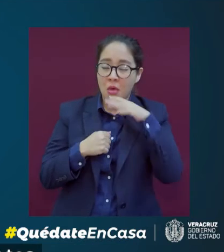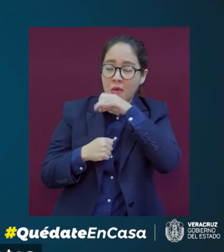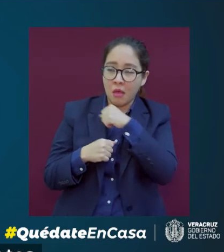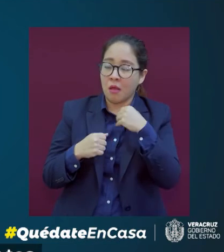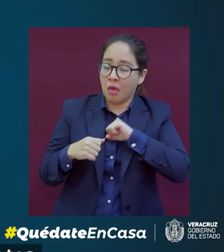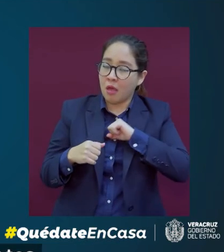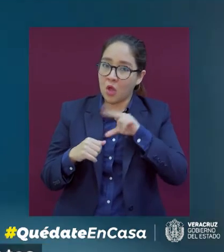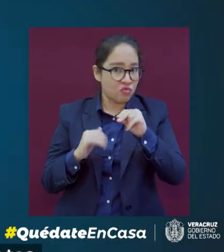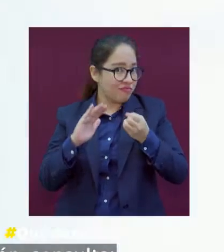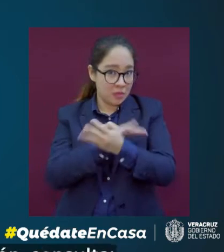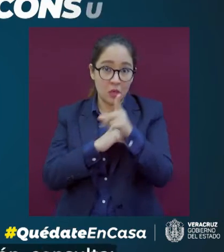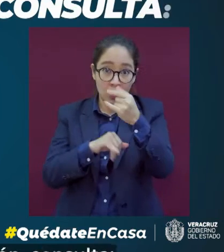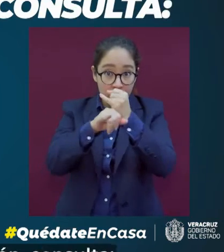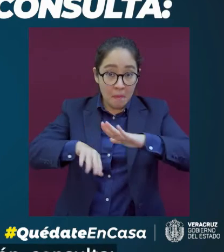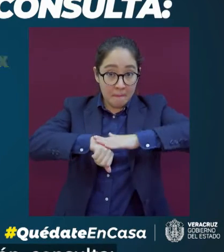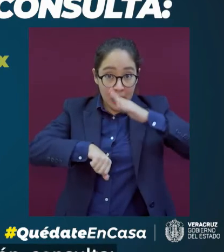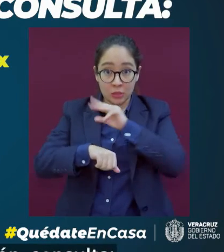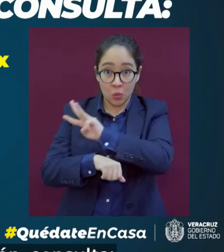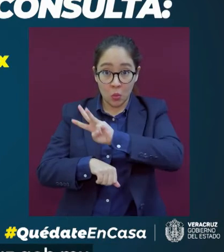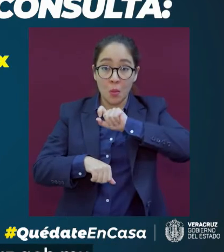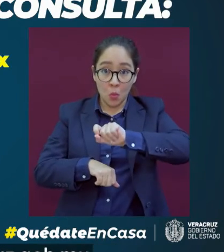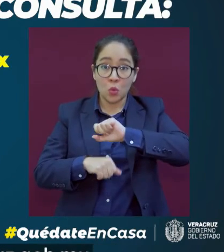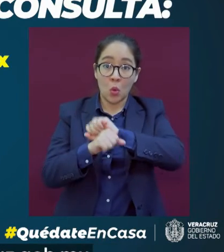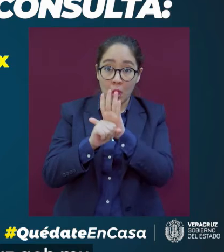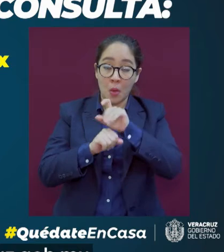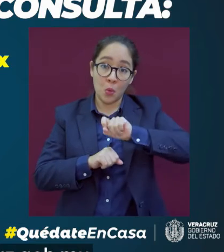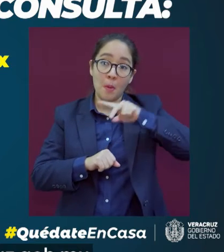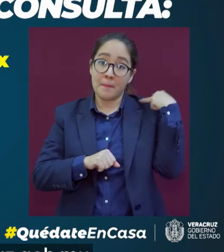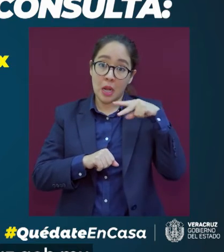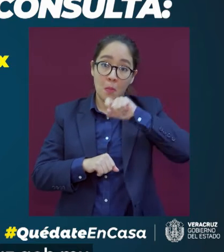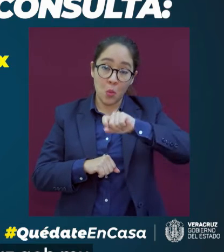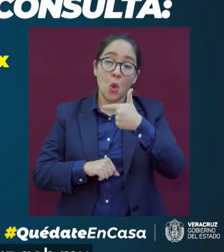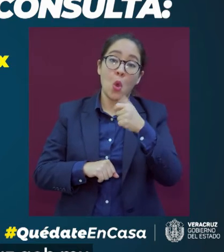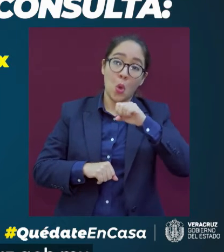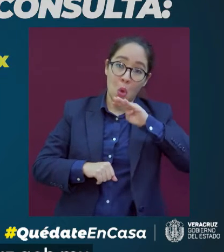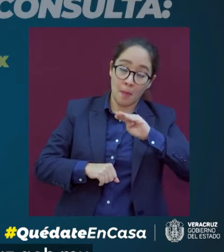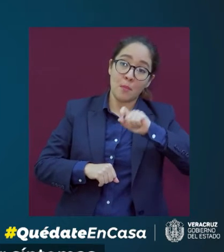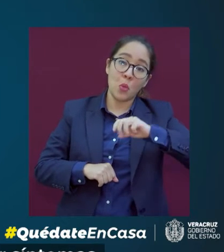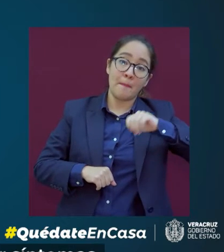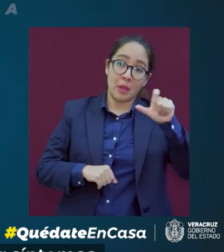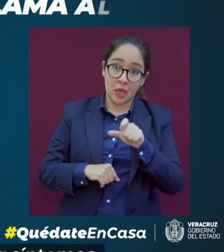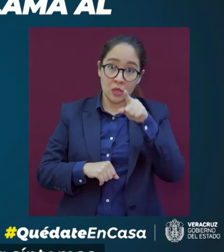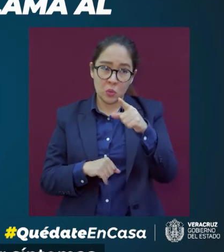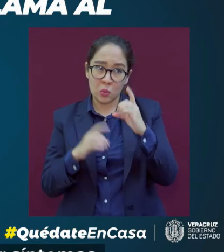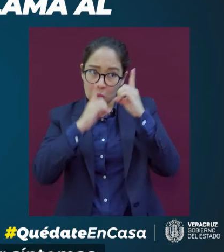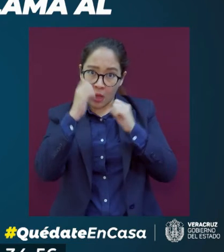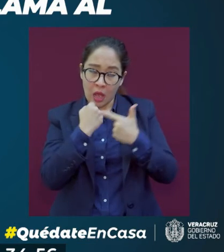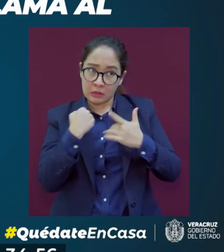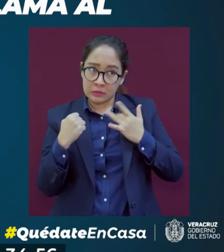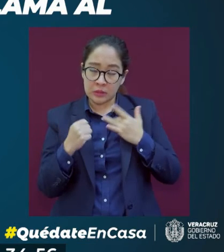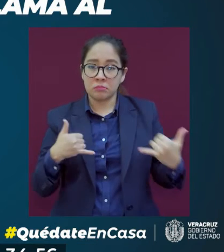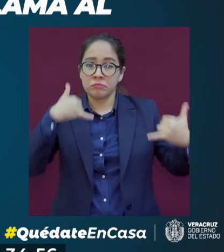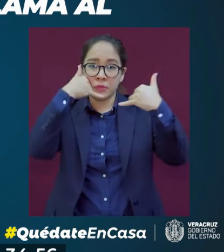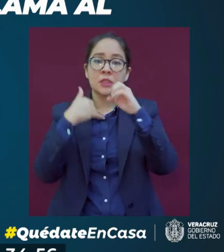síntomas, como fiebre y tos. Para mayor información, consulta coronavirus.veracruz.gov.mx. En caso de presentar síntomas,